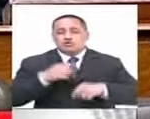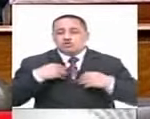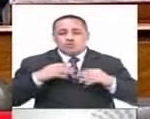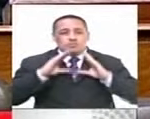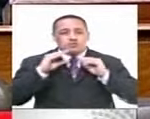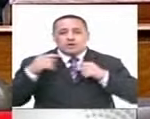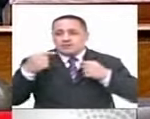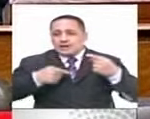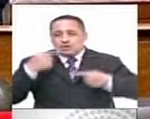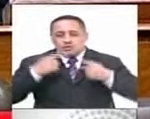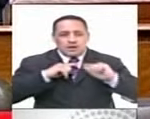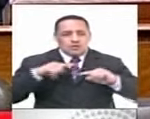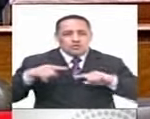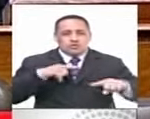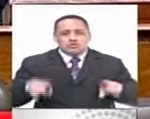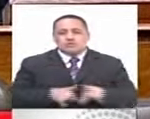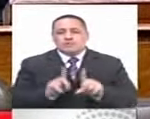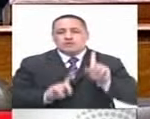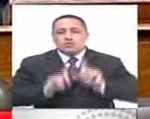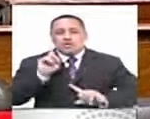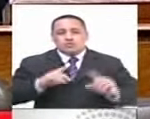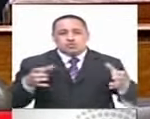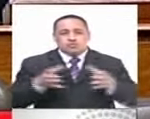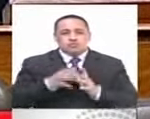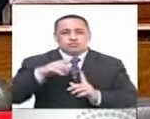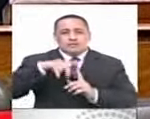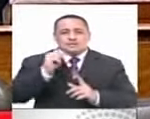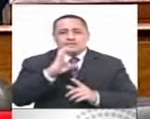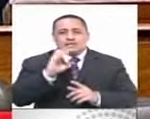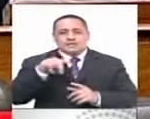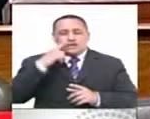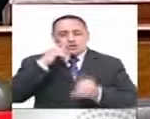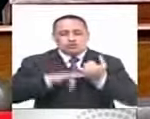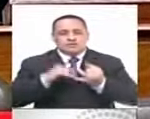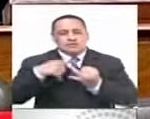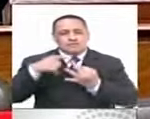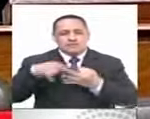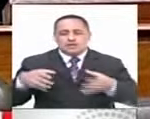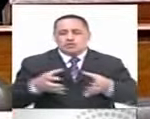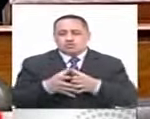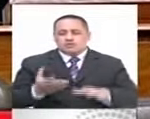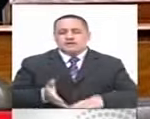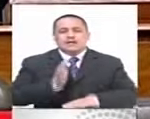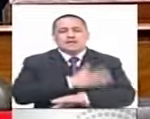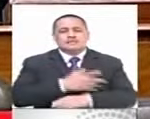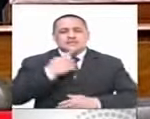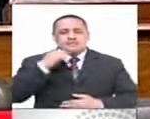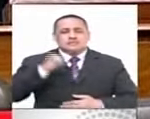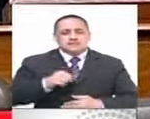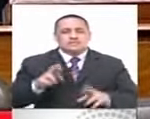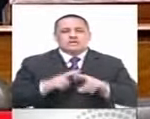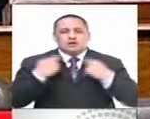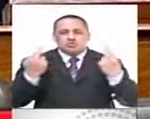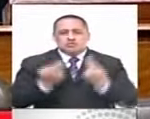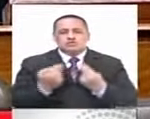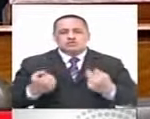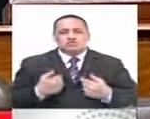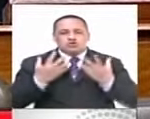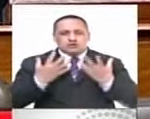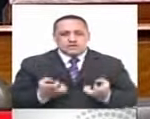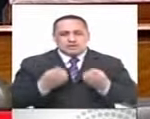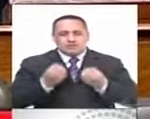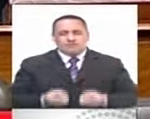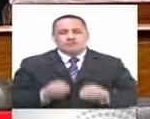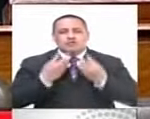vengo realizando con algunos equipos técnicos de varios sectores, con los que sí nos hemos reunido, y quiero